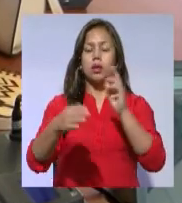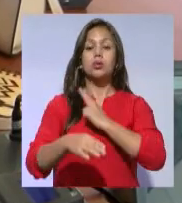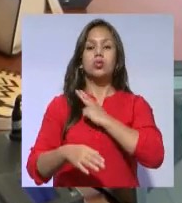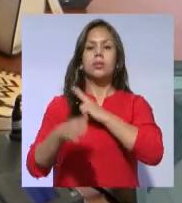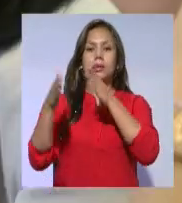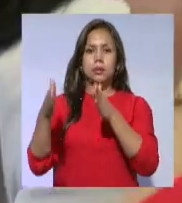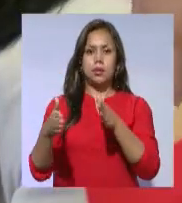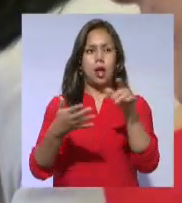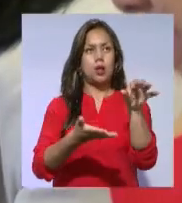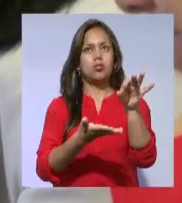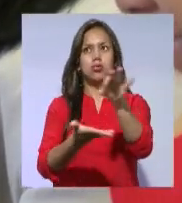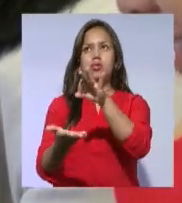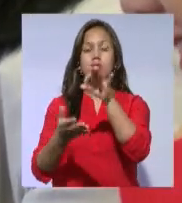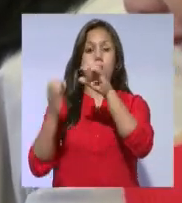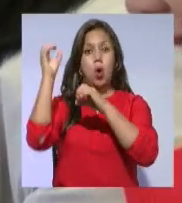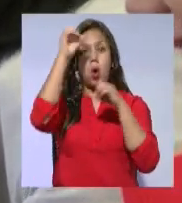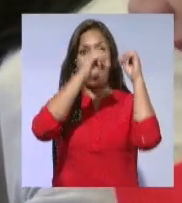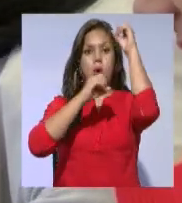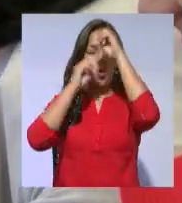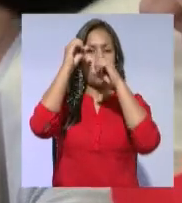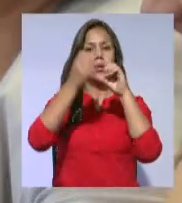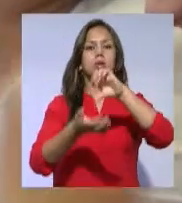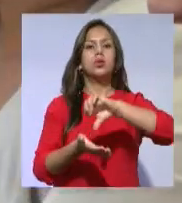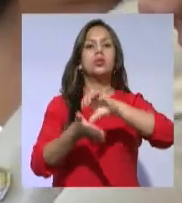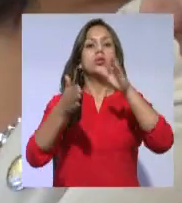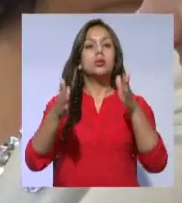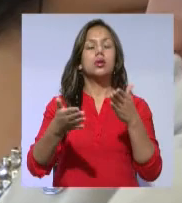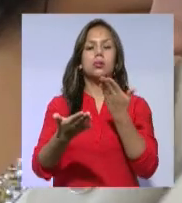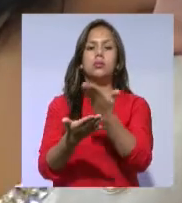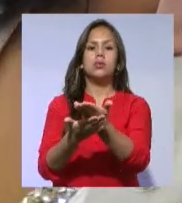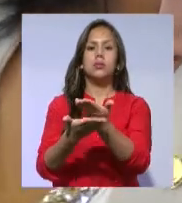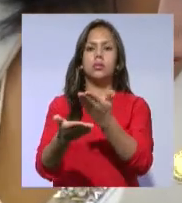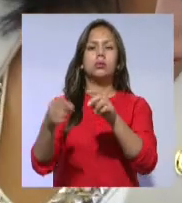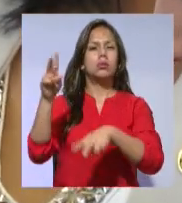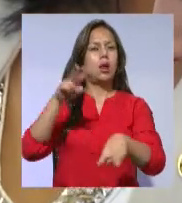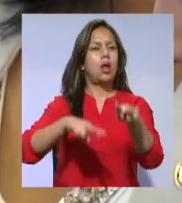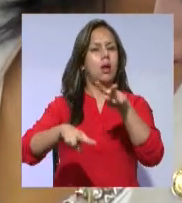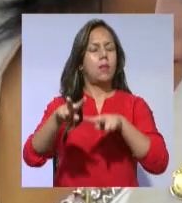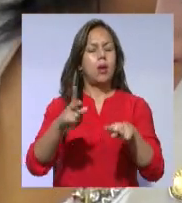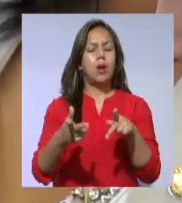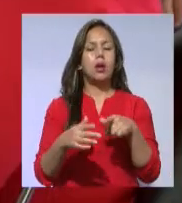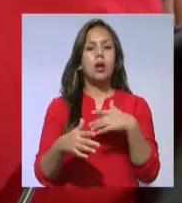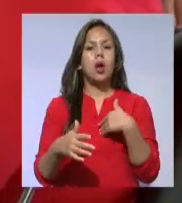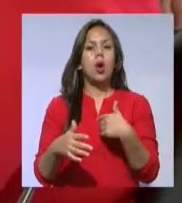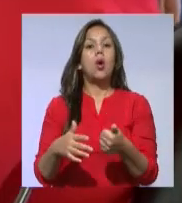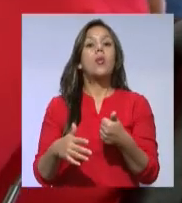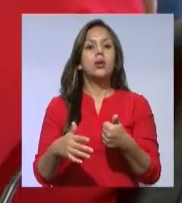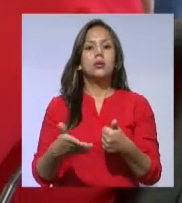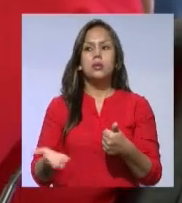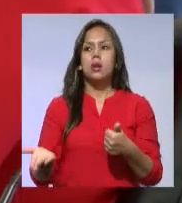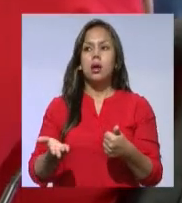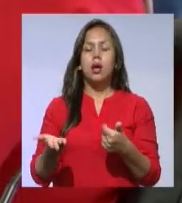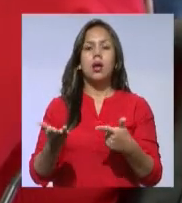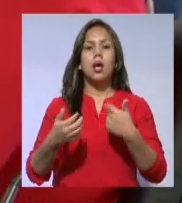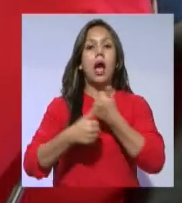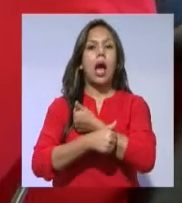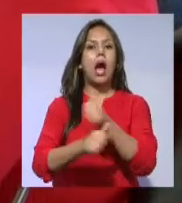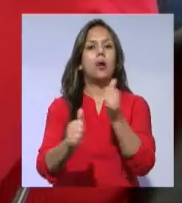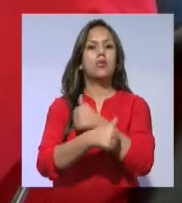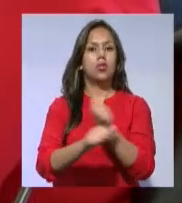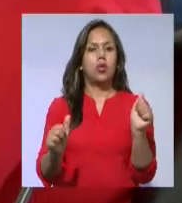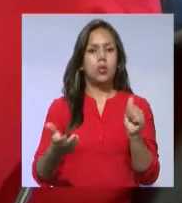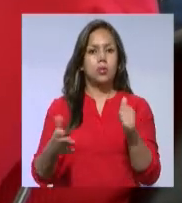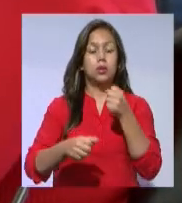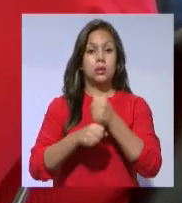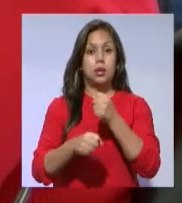entre las observaciones analizadas los ciudadanos propusieron evaluar la situación laboral de los trabajadores autónomos y de trabajadores